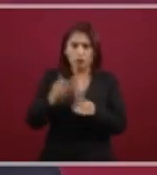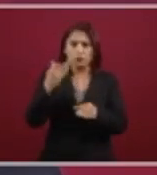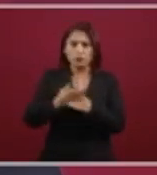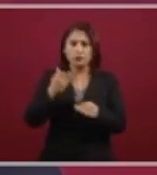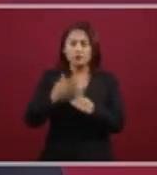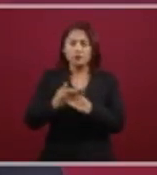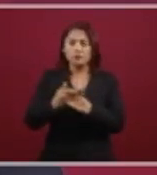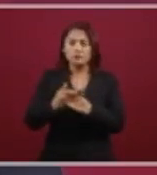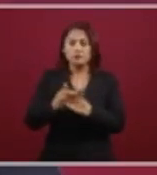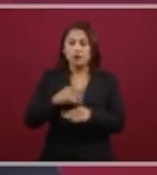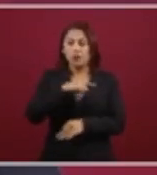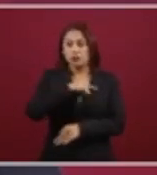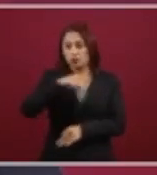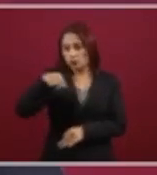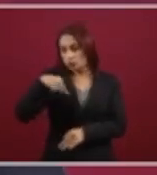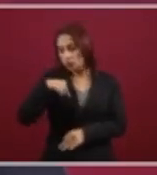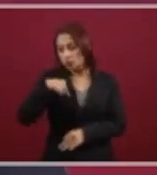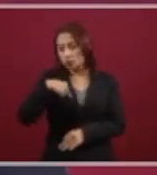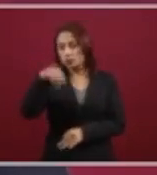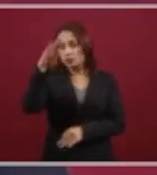consideremos afecta.